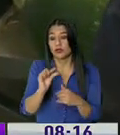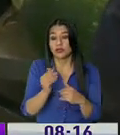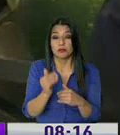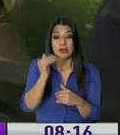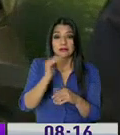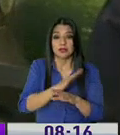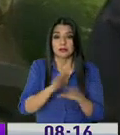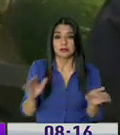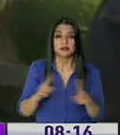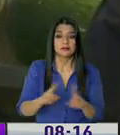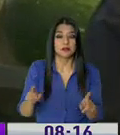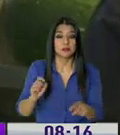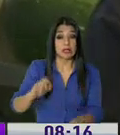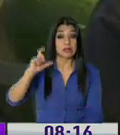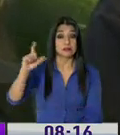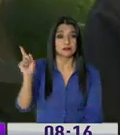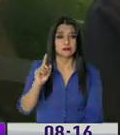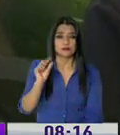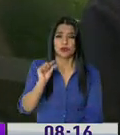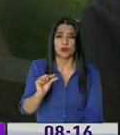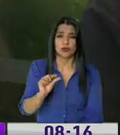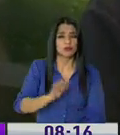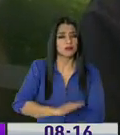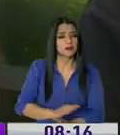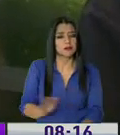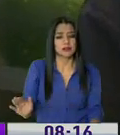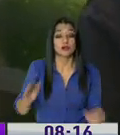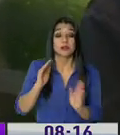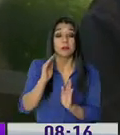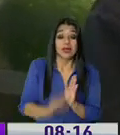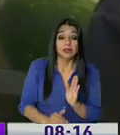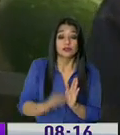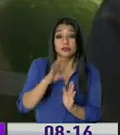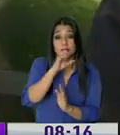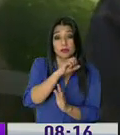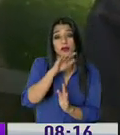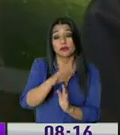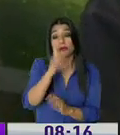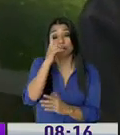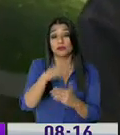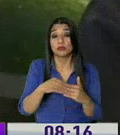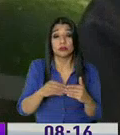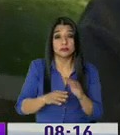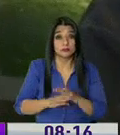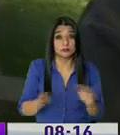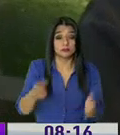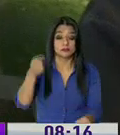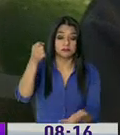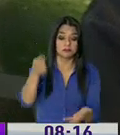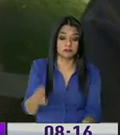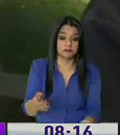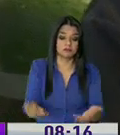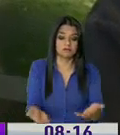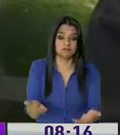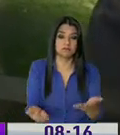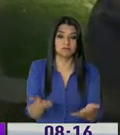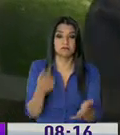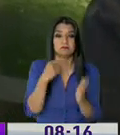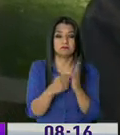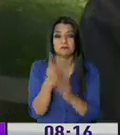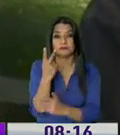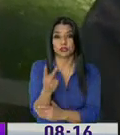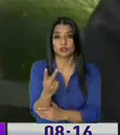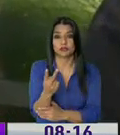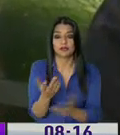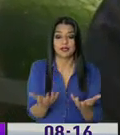no, pero no hemos alzado mucho, o sea, lo mínimo, o sea, lo que se hace es pesar, suponiendo